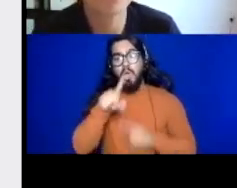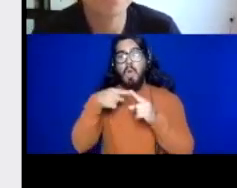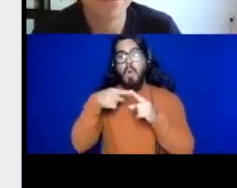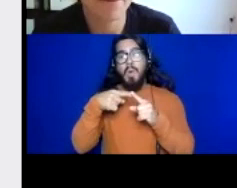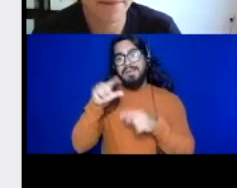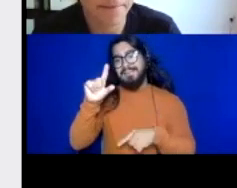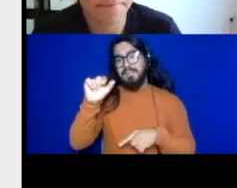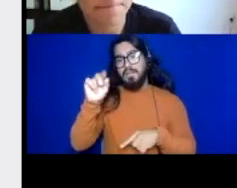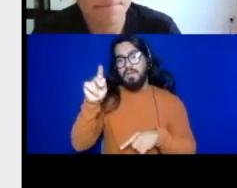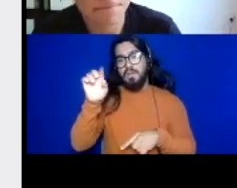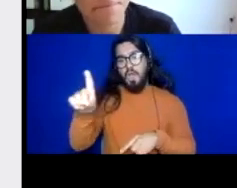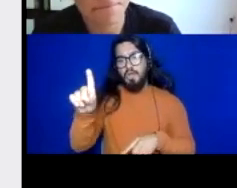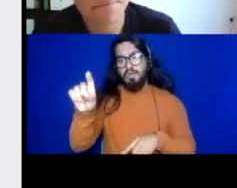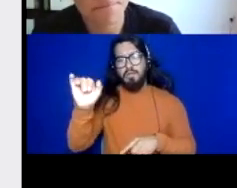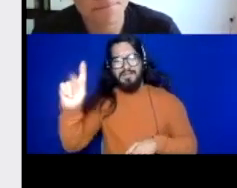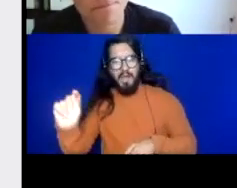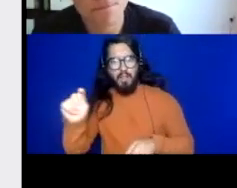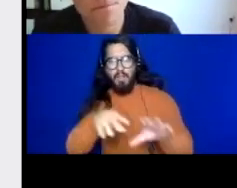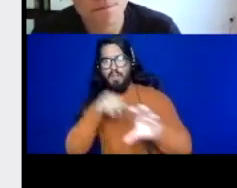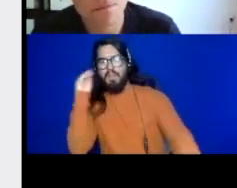sobre quedarse fuera de tu cuenta.